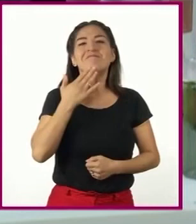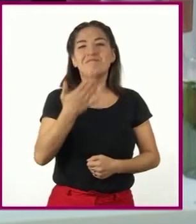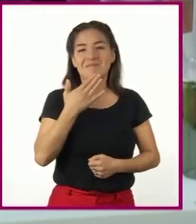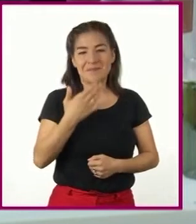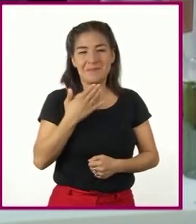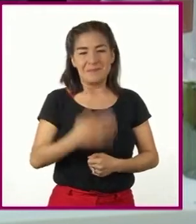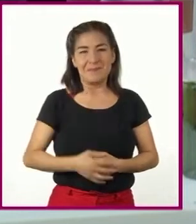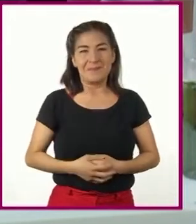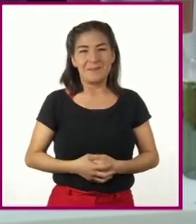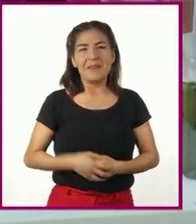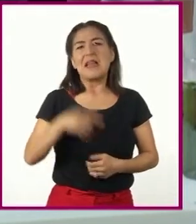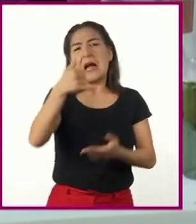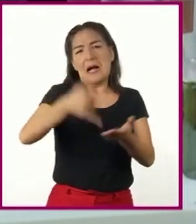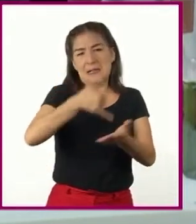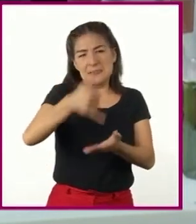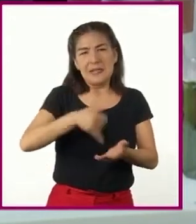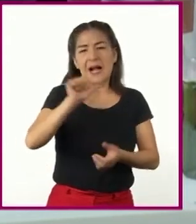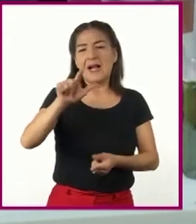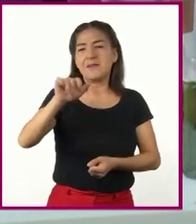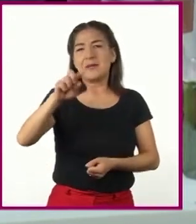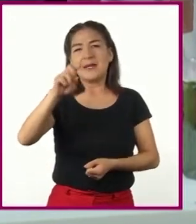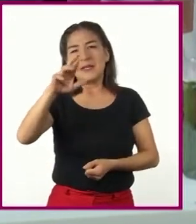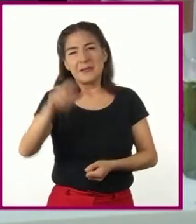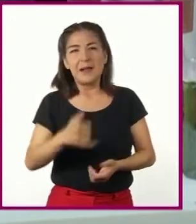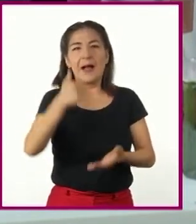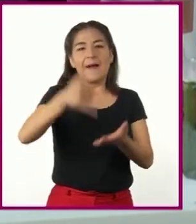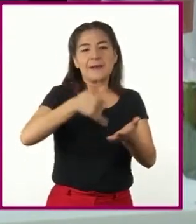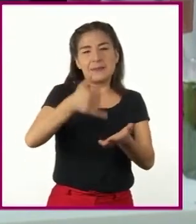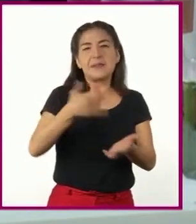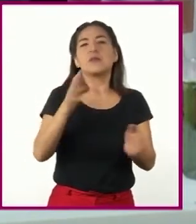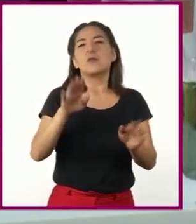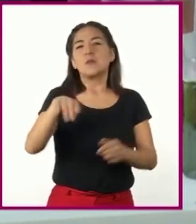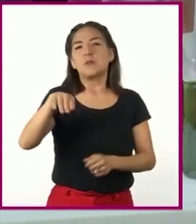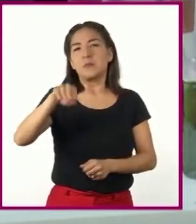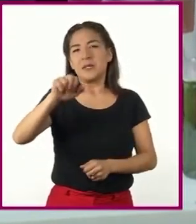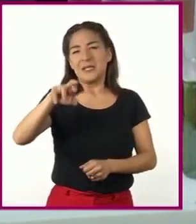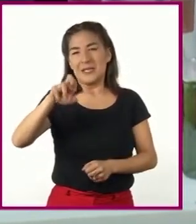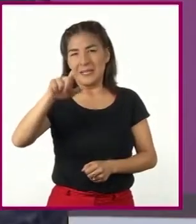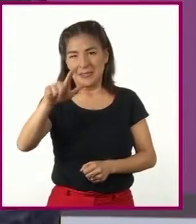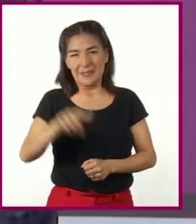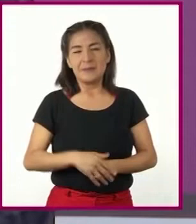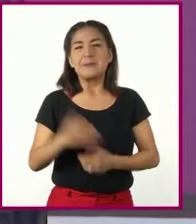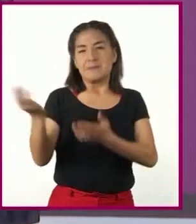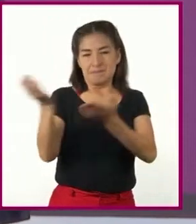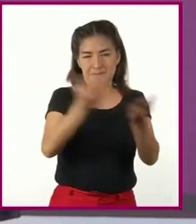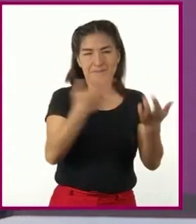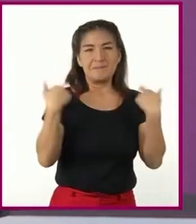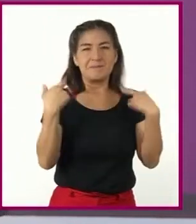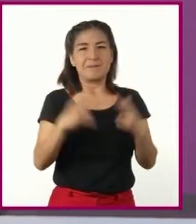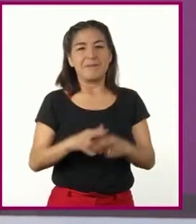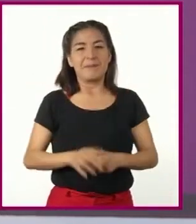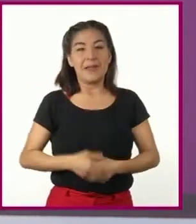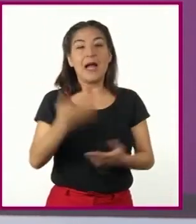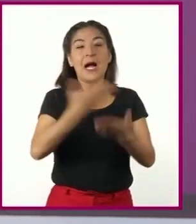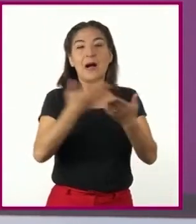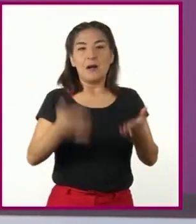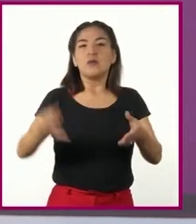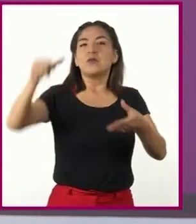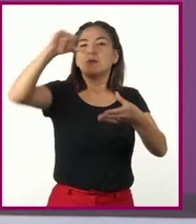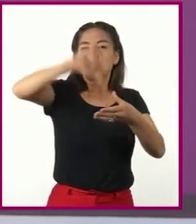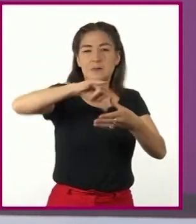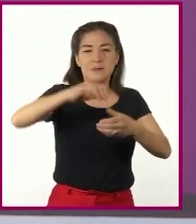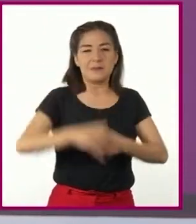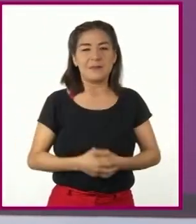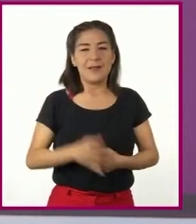base. Puede ser aceite de almendras, puede ser aceite mineral. Adelante, maestra. Muy bien. Ahora vamos a vertir